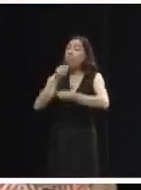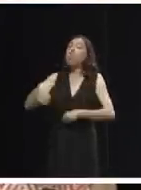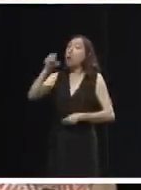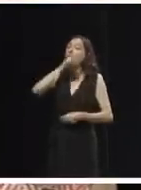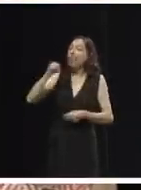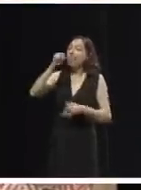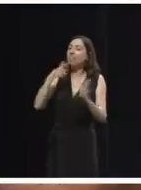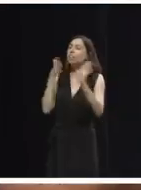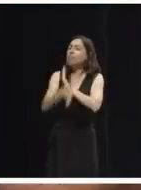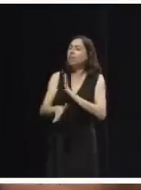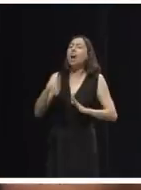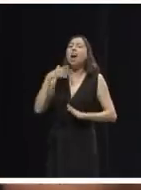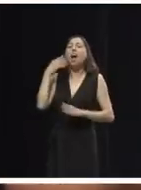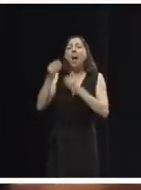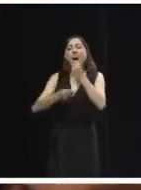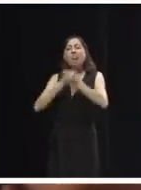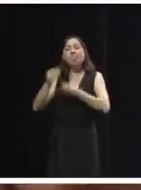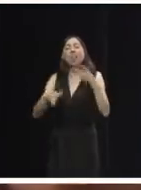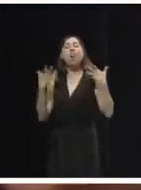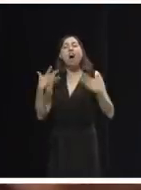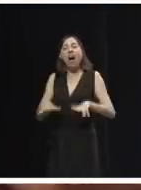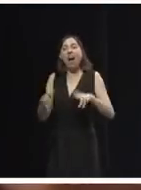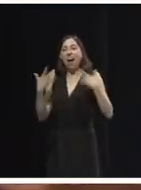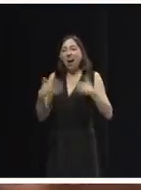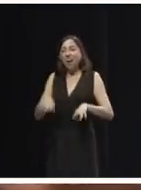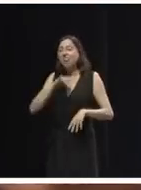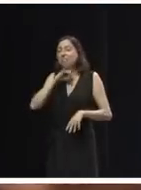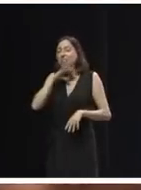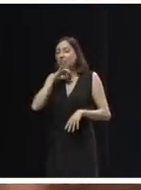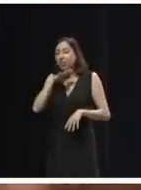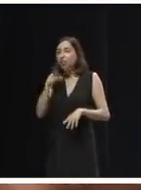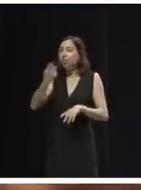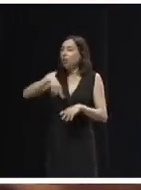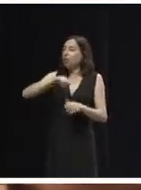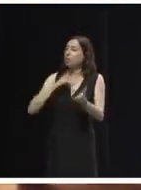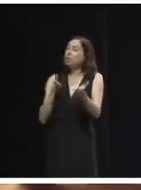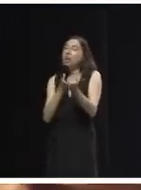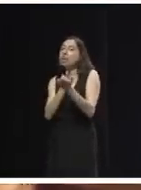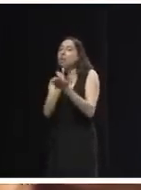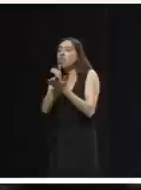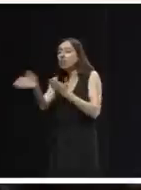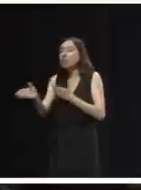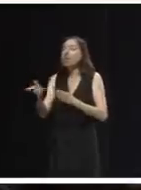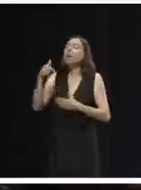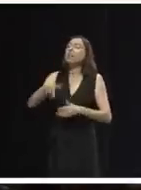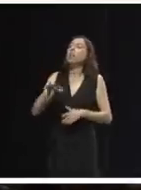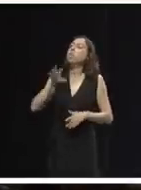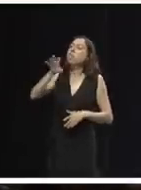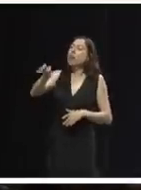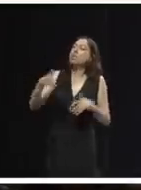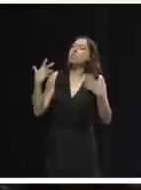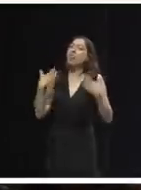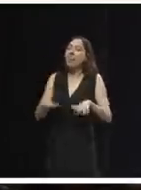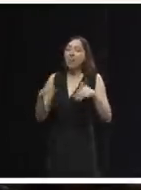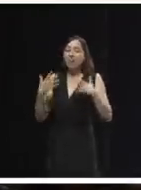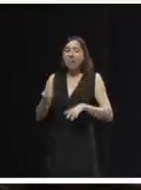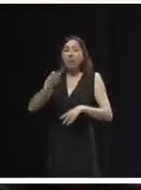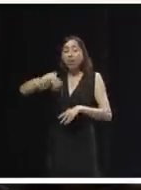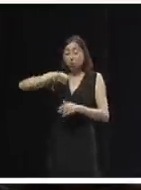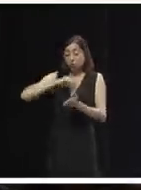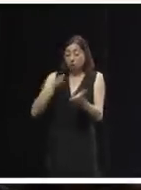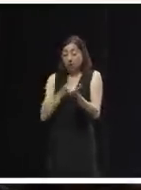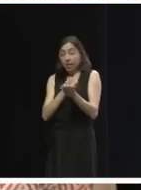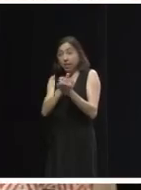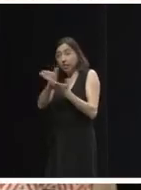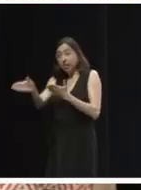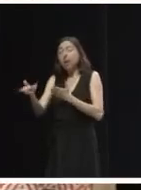alegría. Somos la alternativa de progreso en este país de la alegría. Somos la alternativa